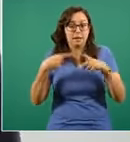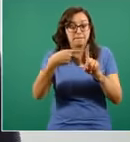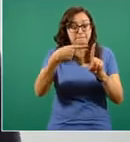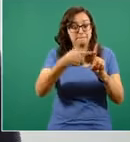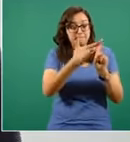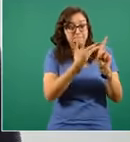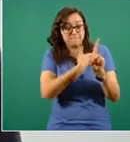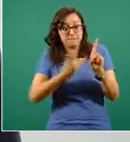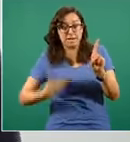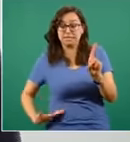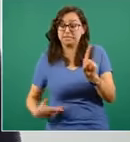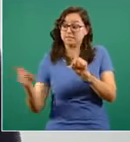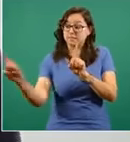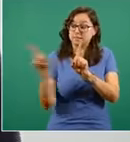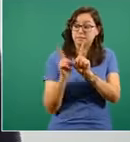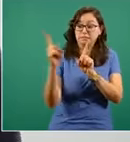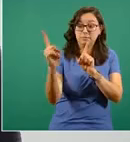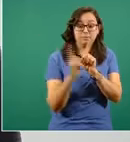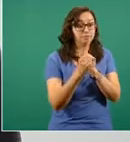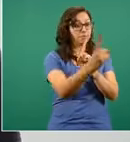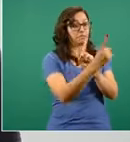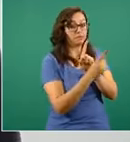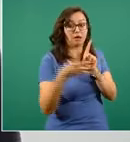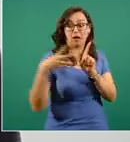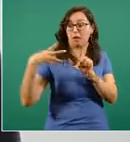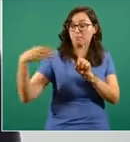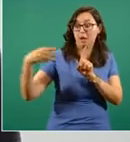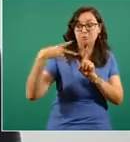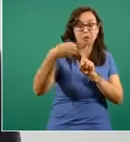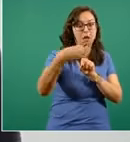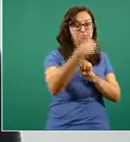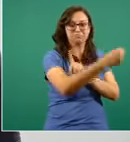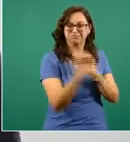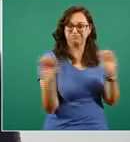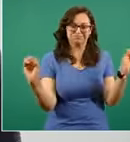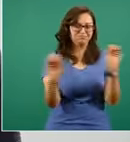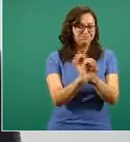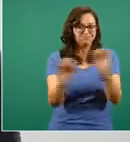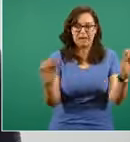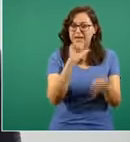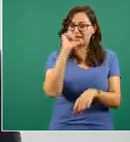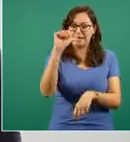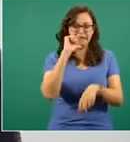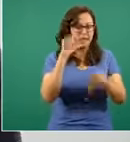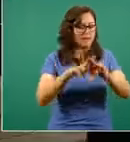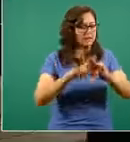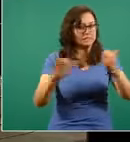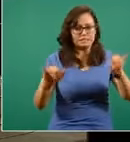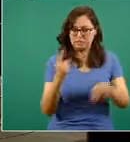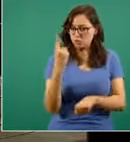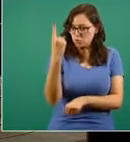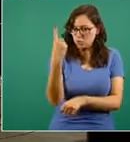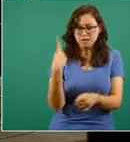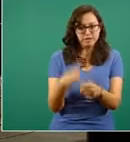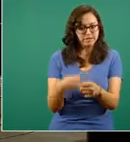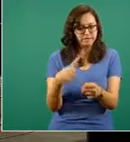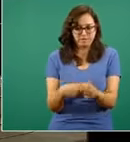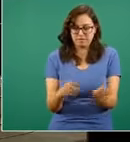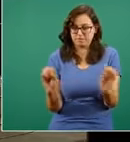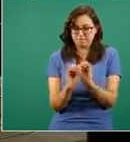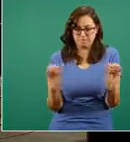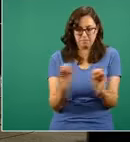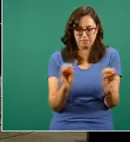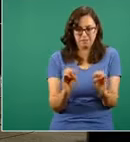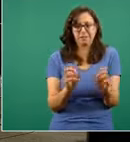han sido confirmadas o ni siquiera iniciaron como casos sospechosos de la enfermedad. Entonces esto obviamente